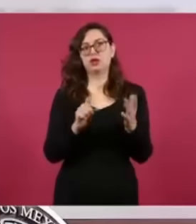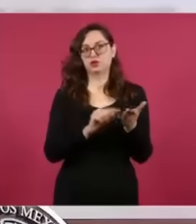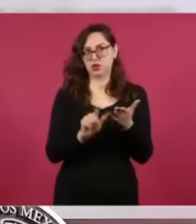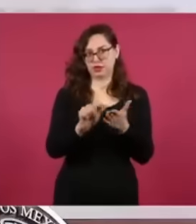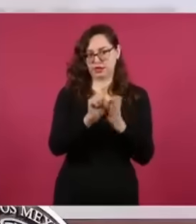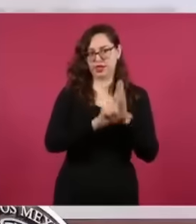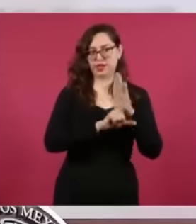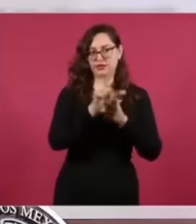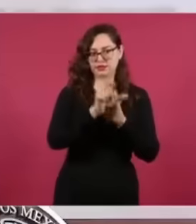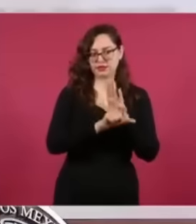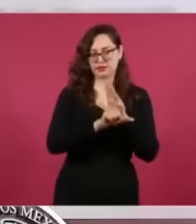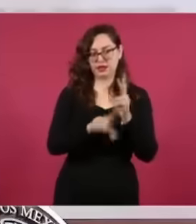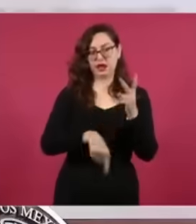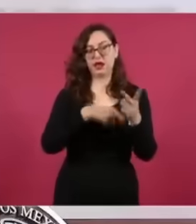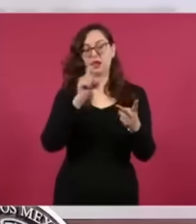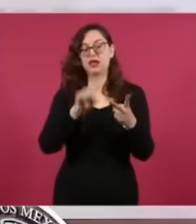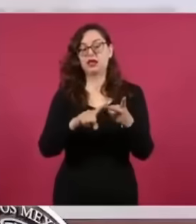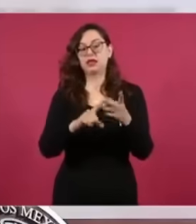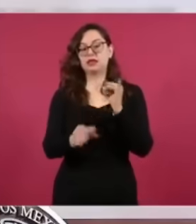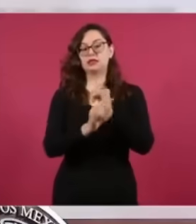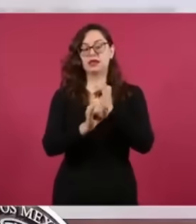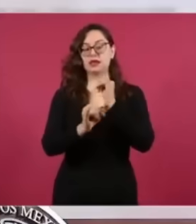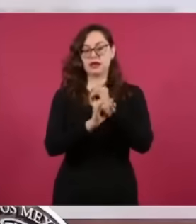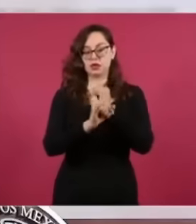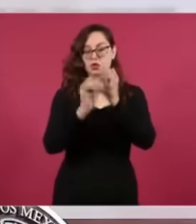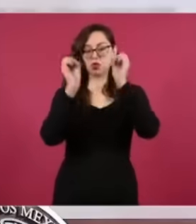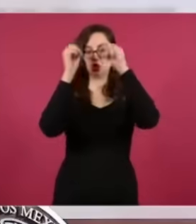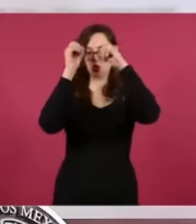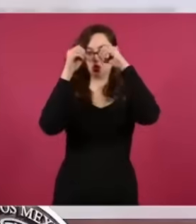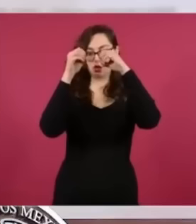y en Google,